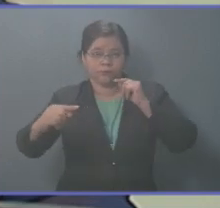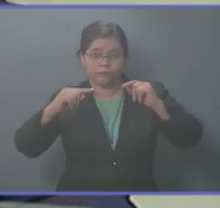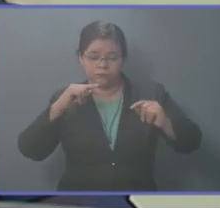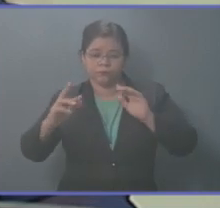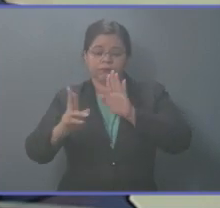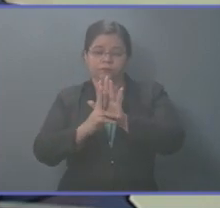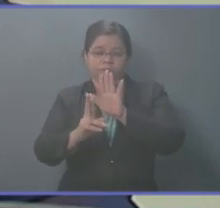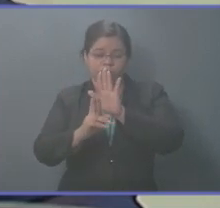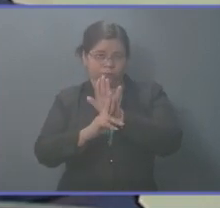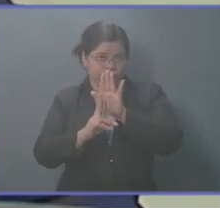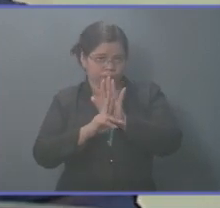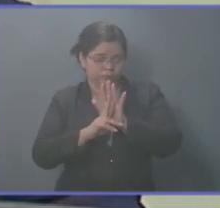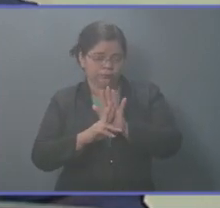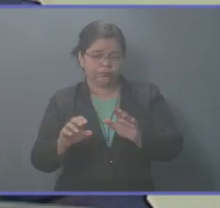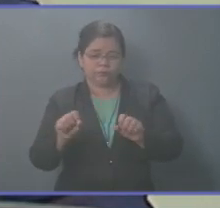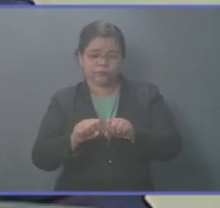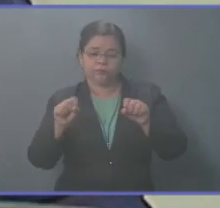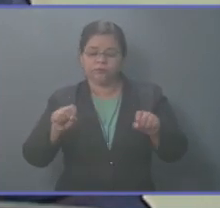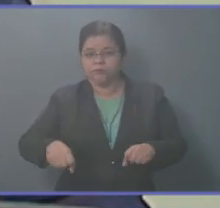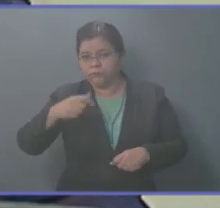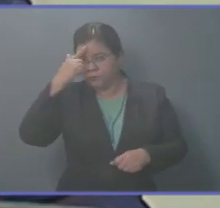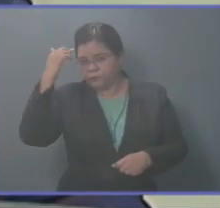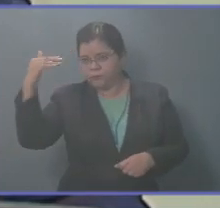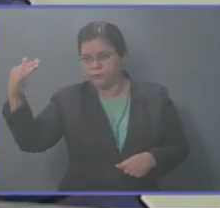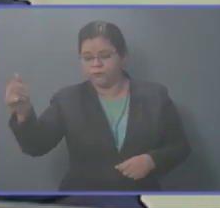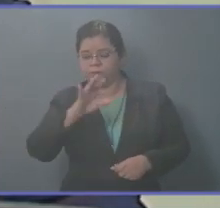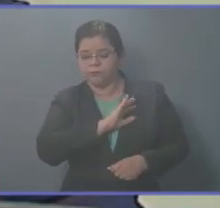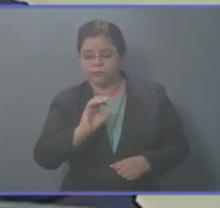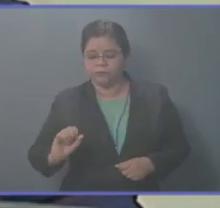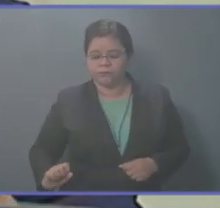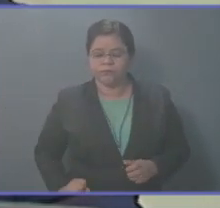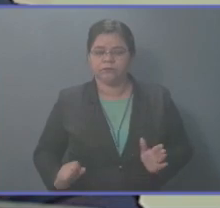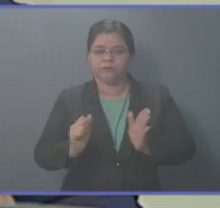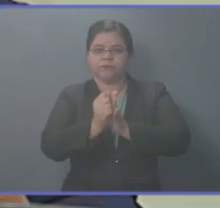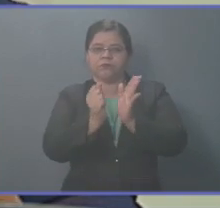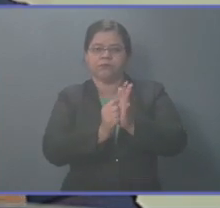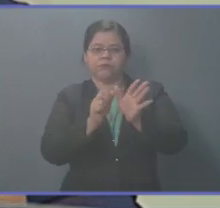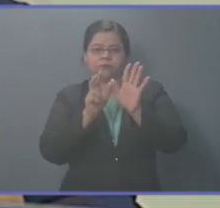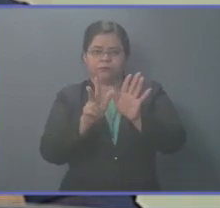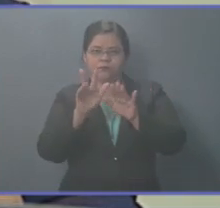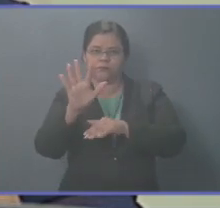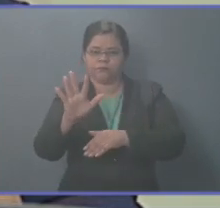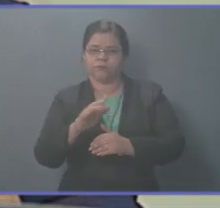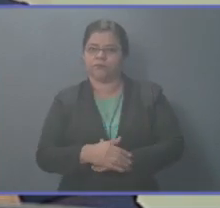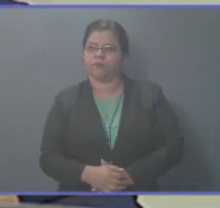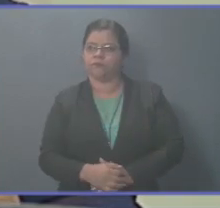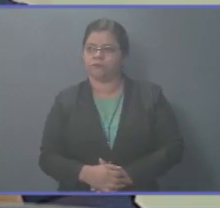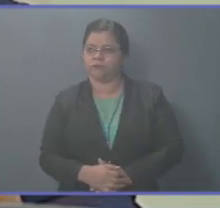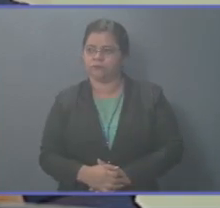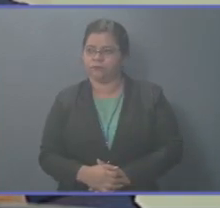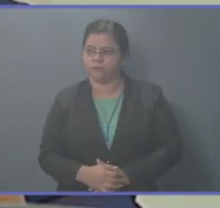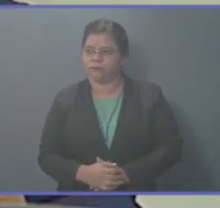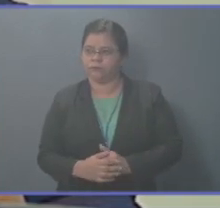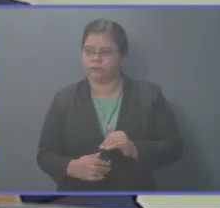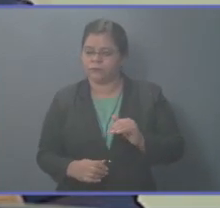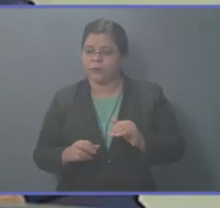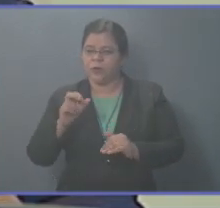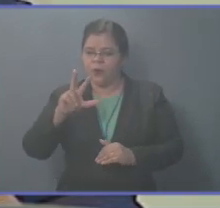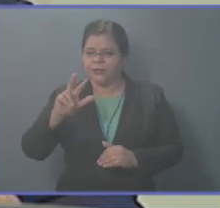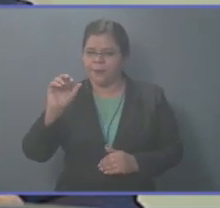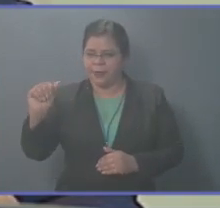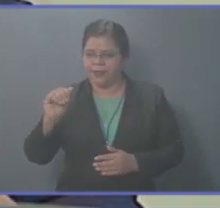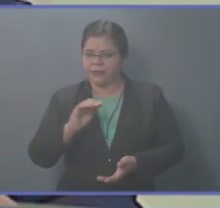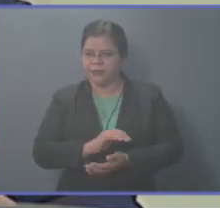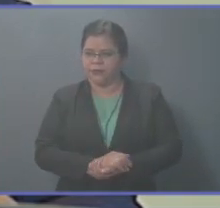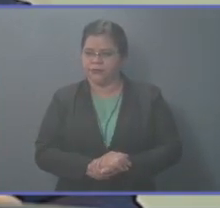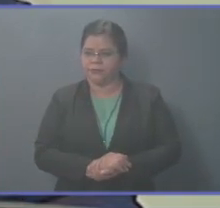y representativo del sistema político salvadoreño, artículo 85 de la Constitución. 3A.